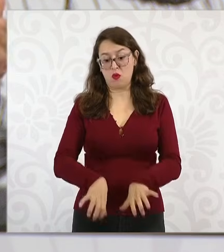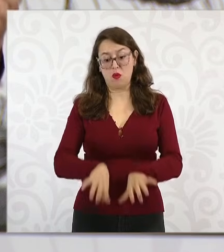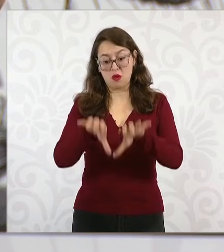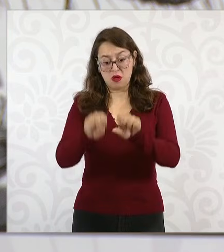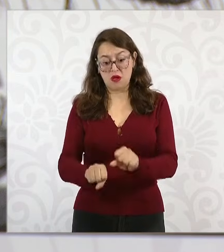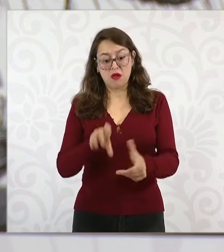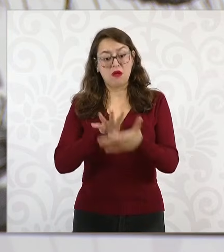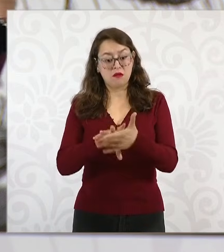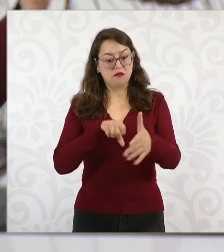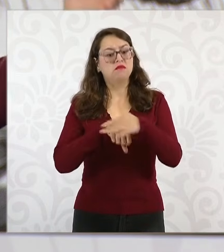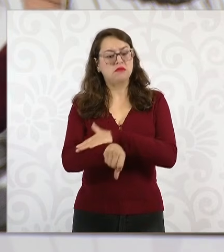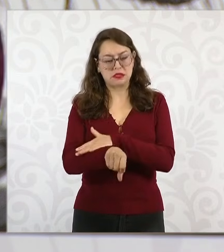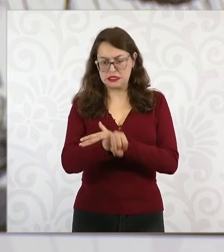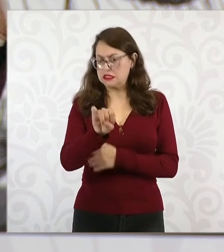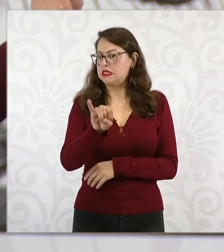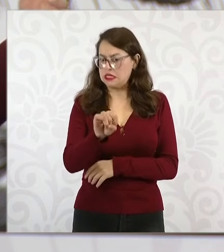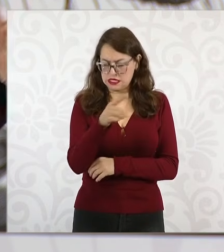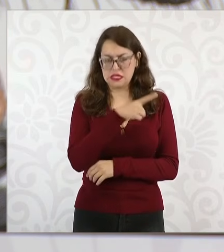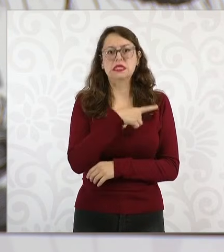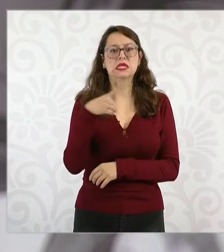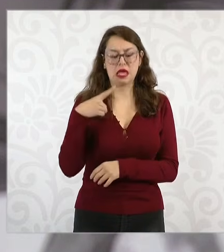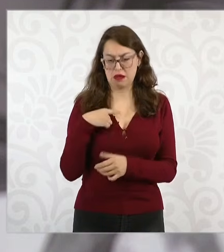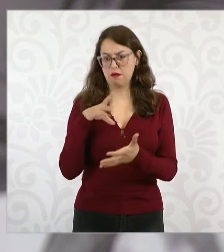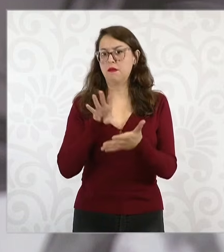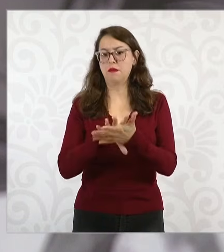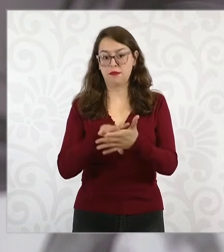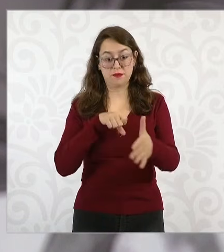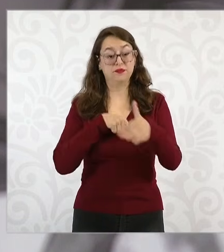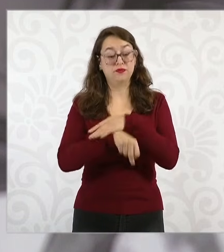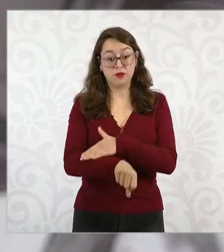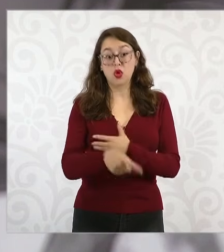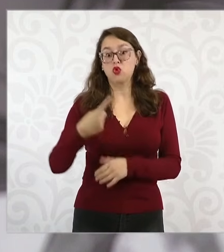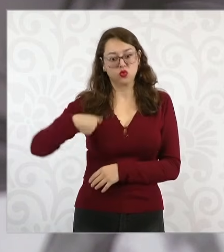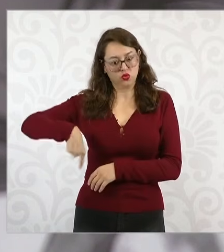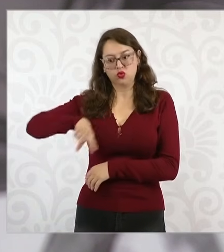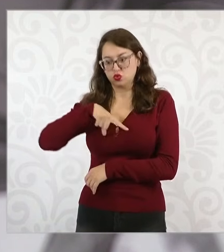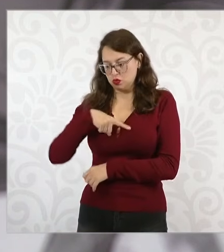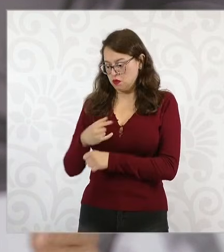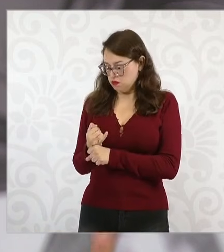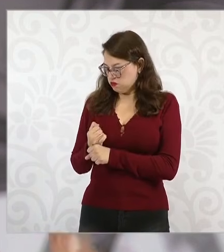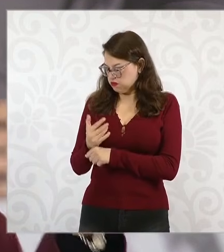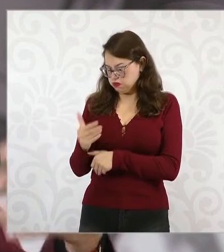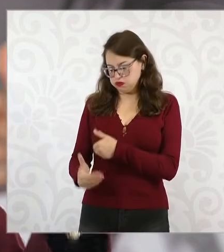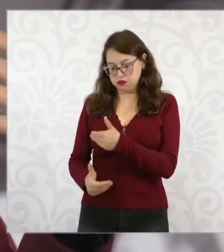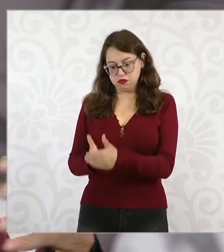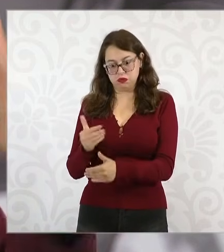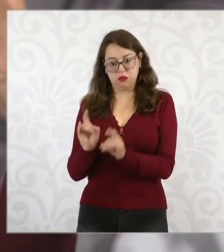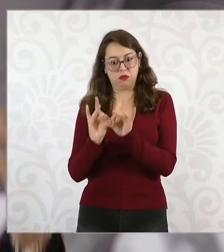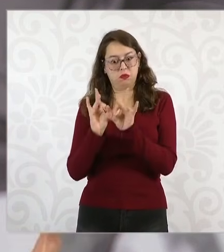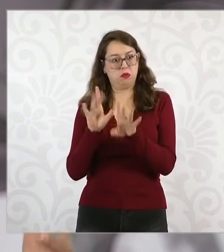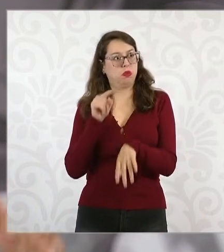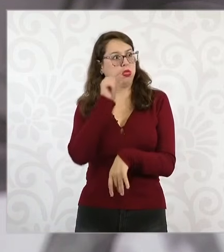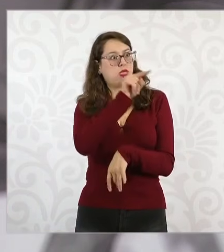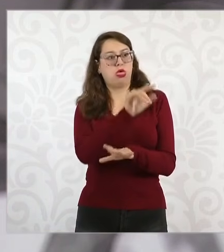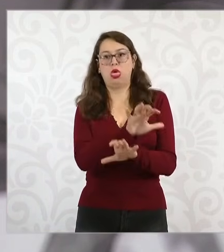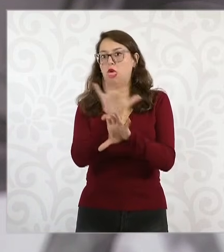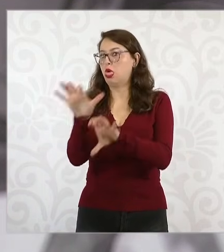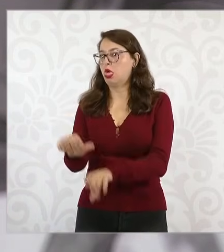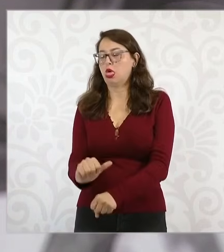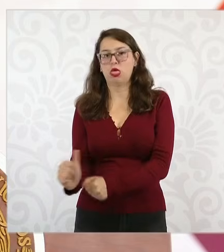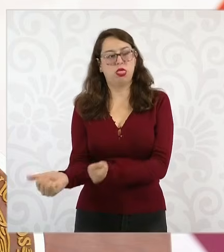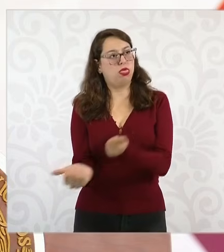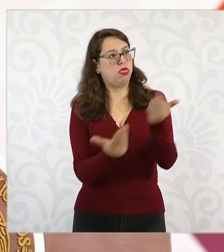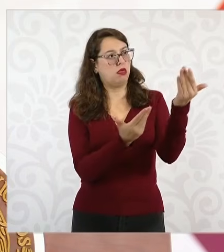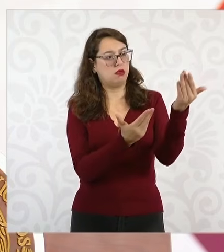que se estaban haciendo todas las investigaciones cuando hay órdenes de aprehensión, y del trabajo que hacemos permanente contra los